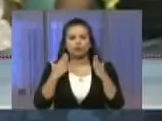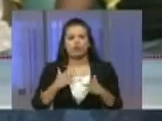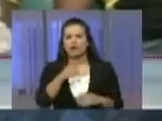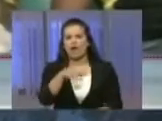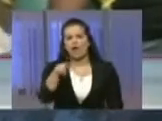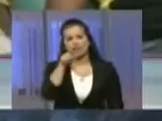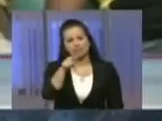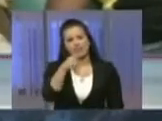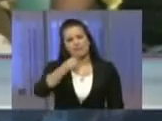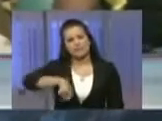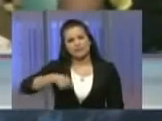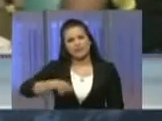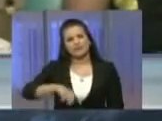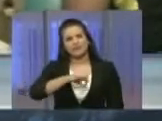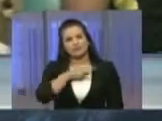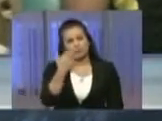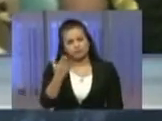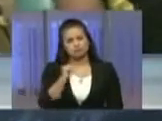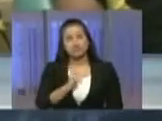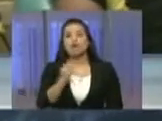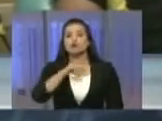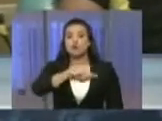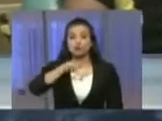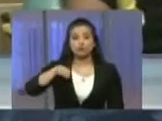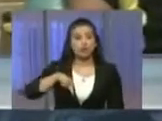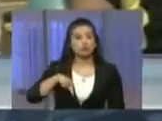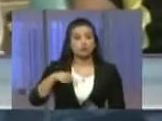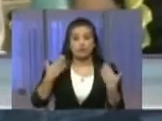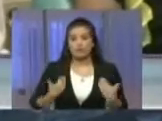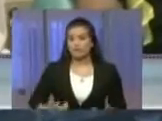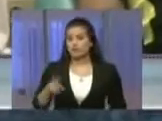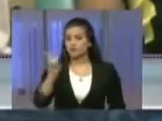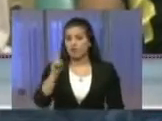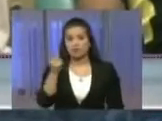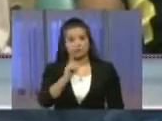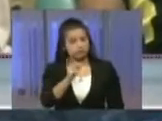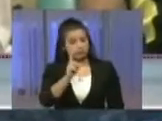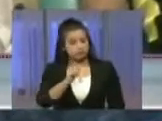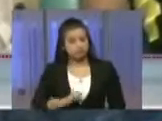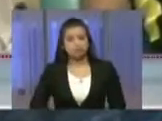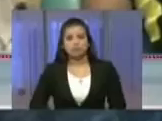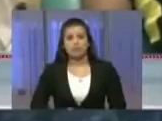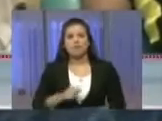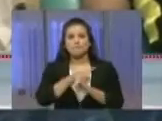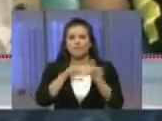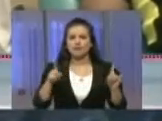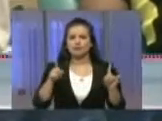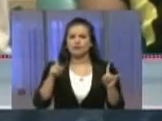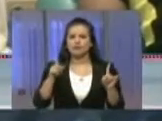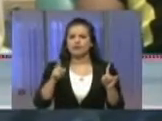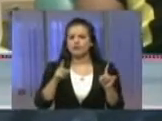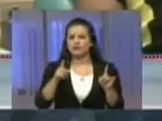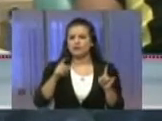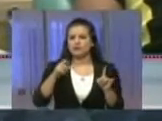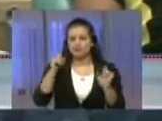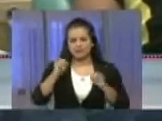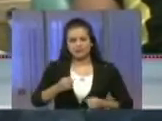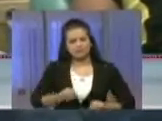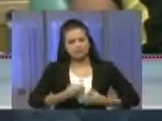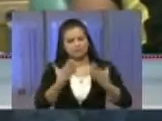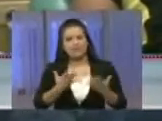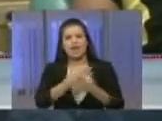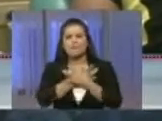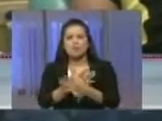señor presidente nosotros no somos venezolanos pero llevamos por dentro ese amor a su pueblo